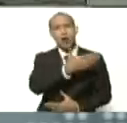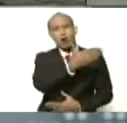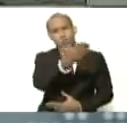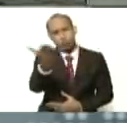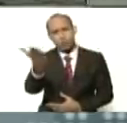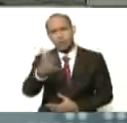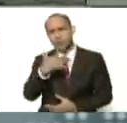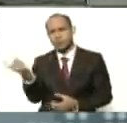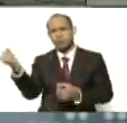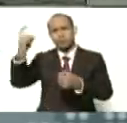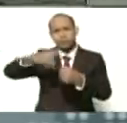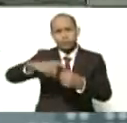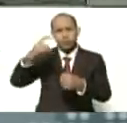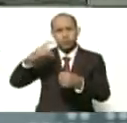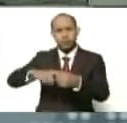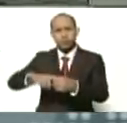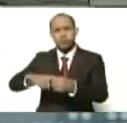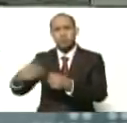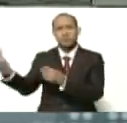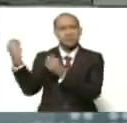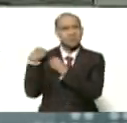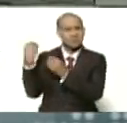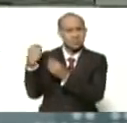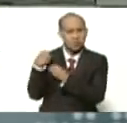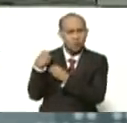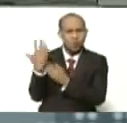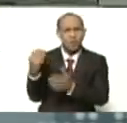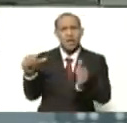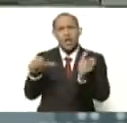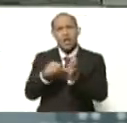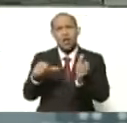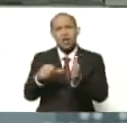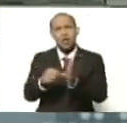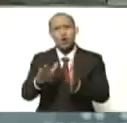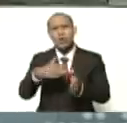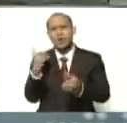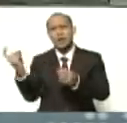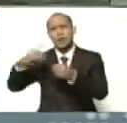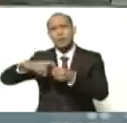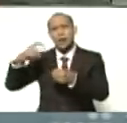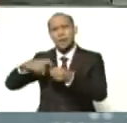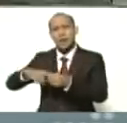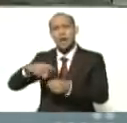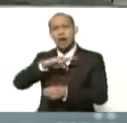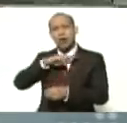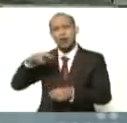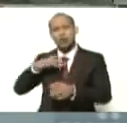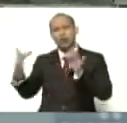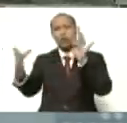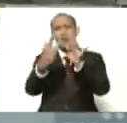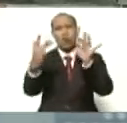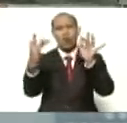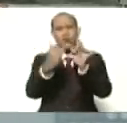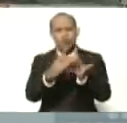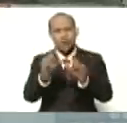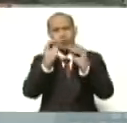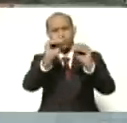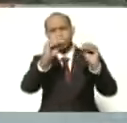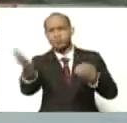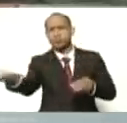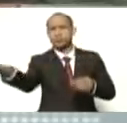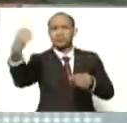inscriban y nos digan nos digan dónde quieren incorporarse para nosotros llamarlos convocarlos e